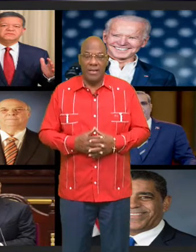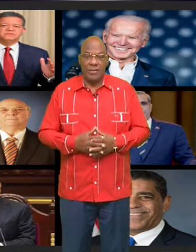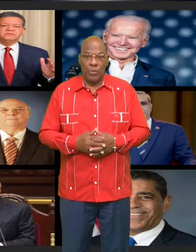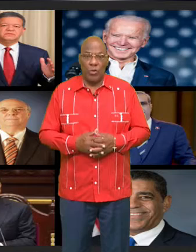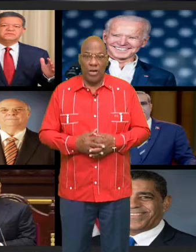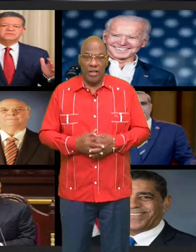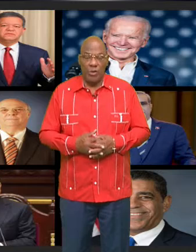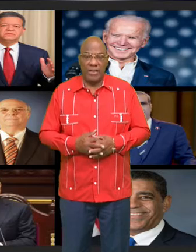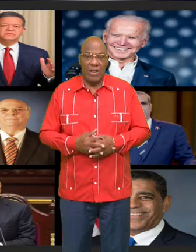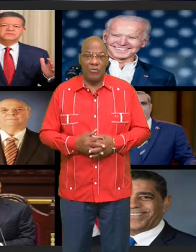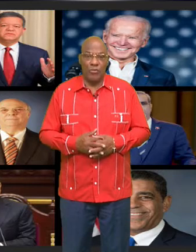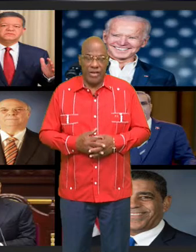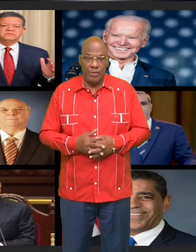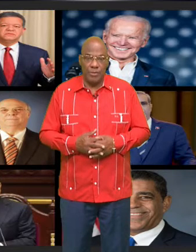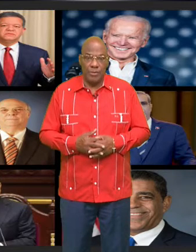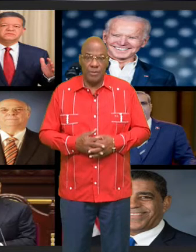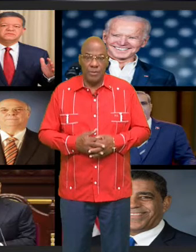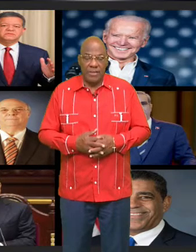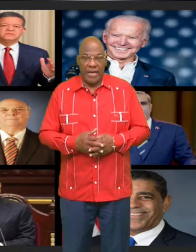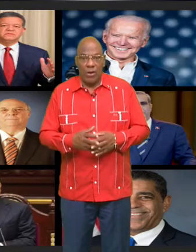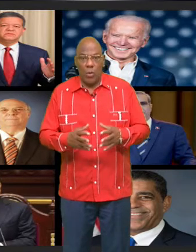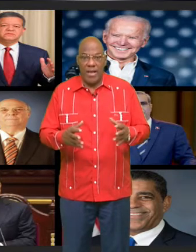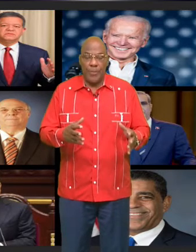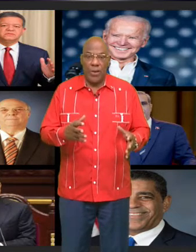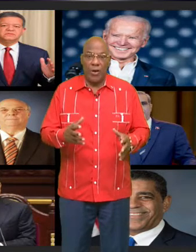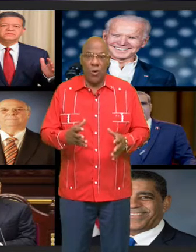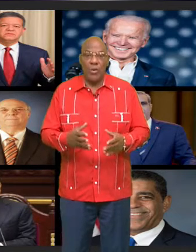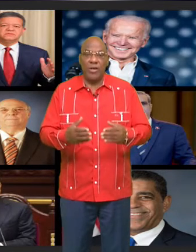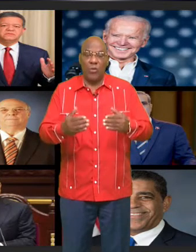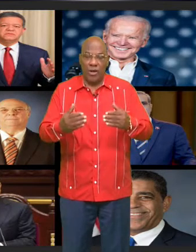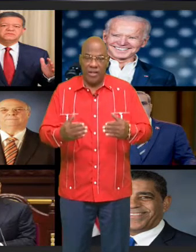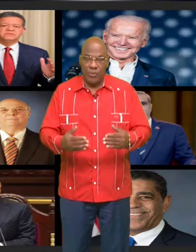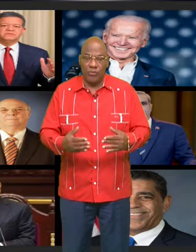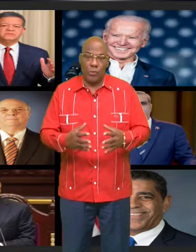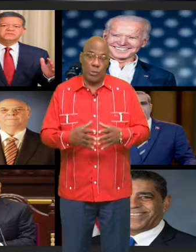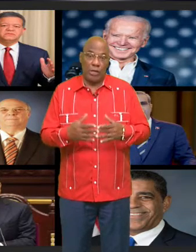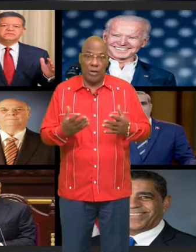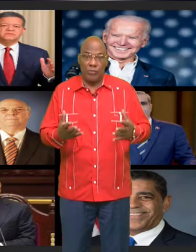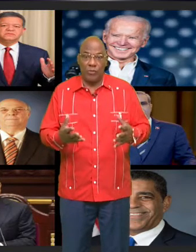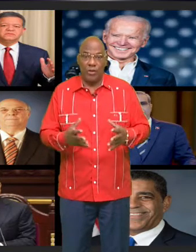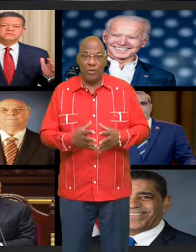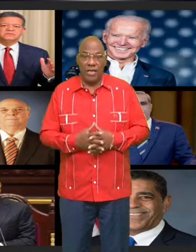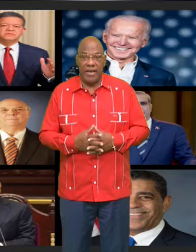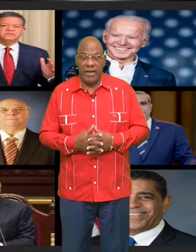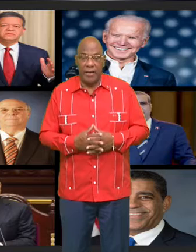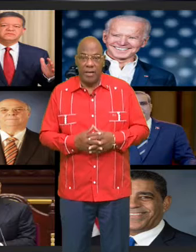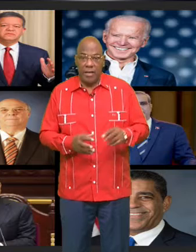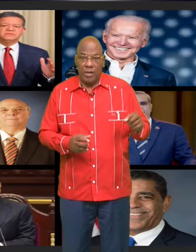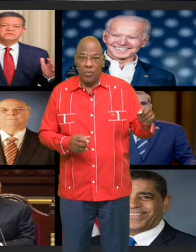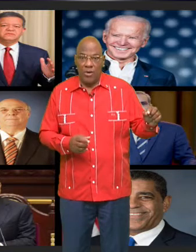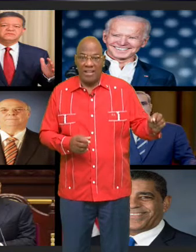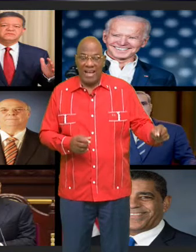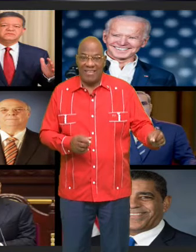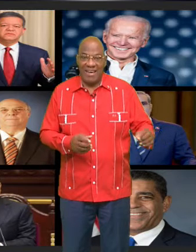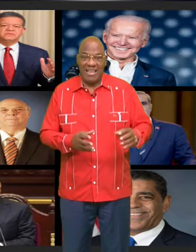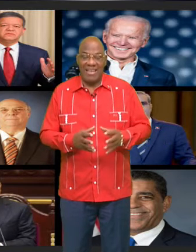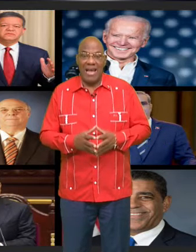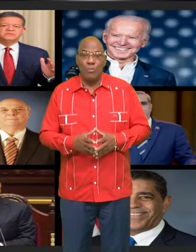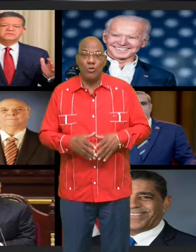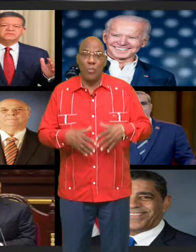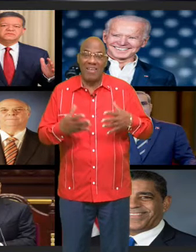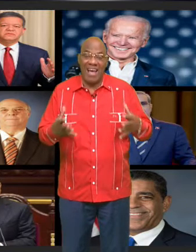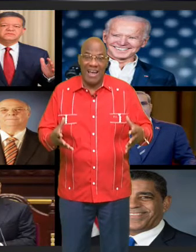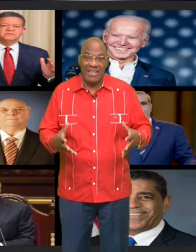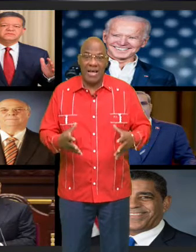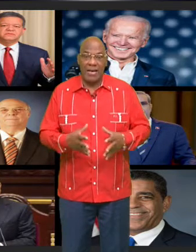periodistas sobre lo que dijo Estados Unidos, de que no vayan por el COVID, dijo lo que dijimos nosotros, que Estados Unidos tiene una tasa de